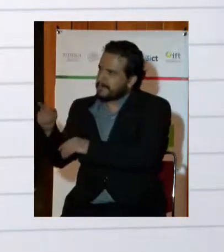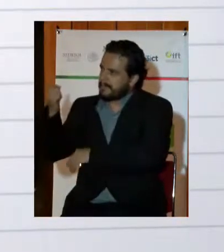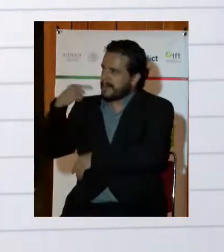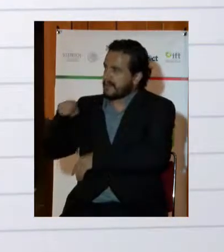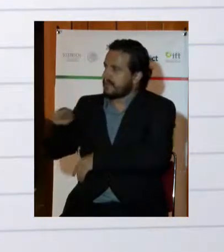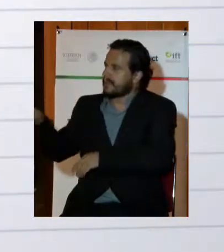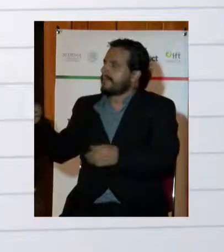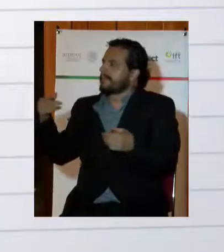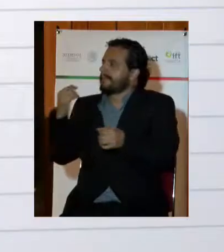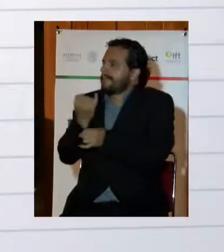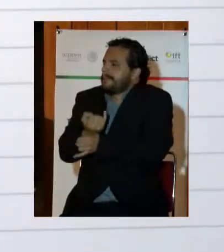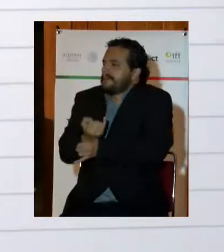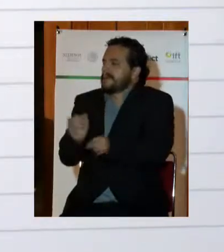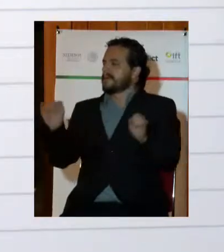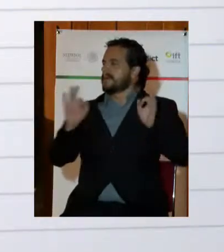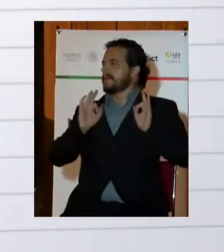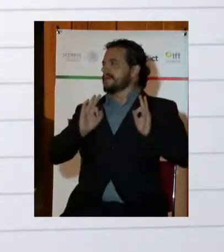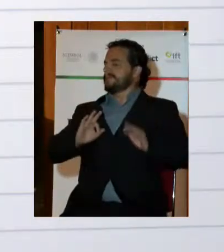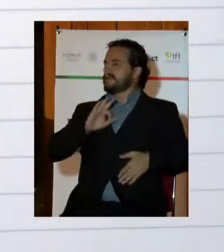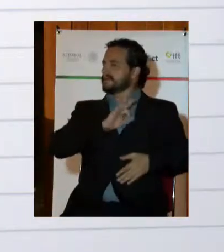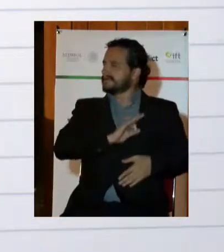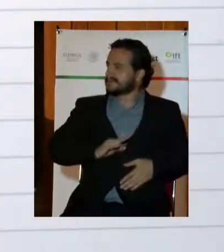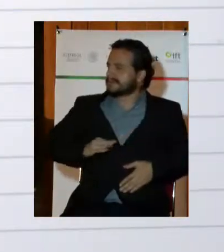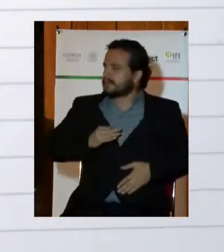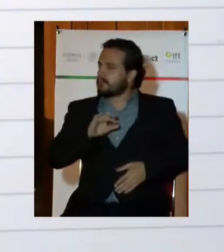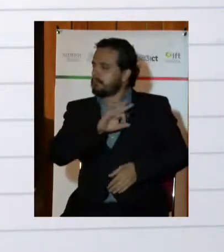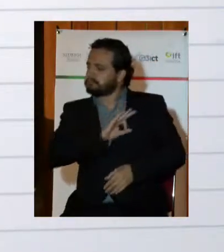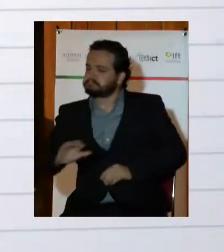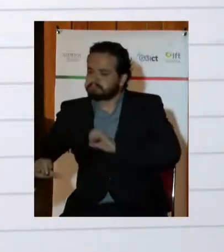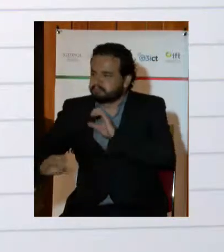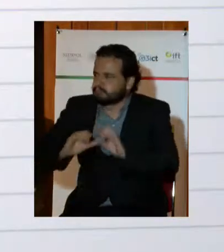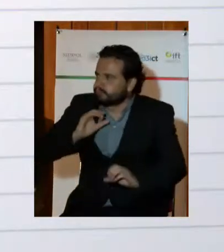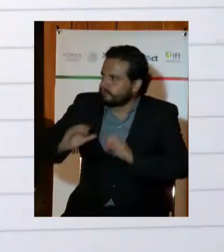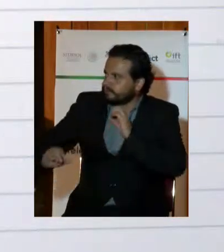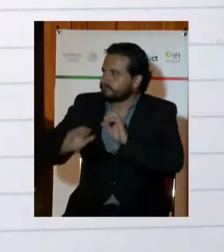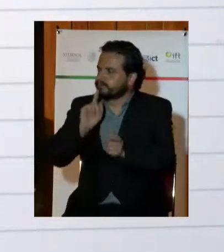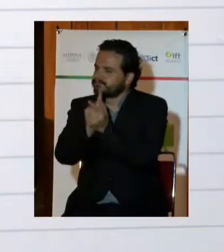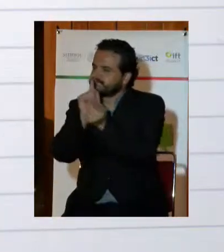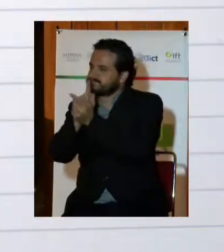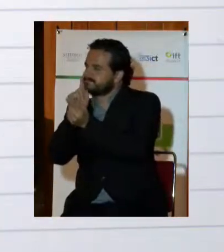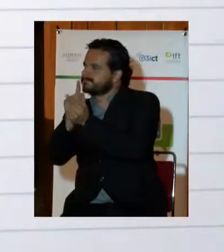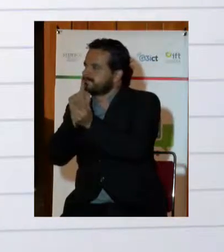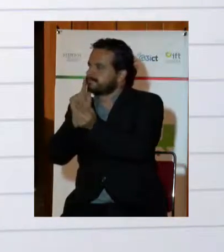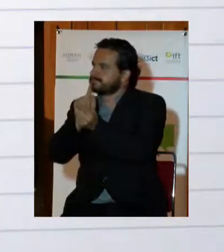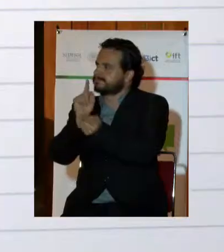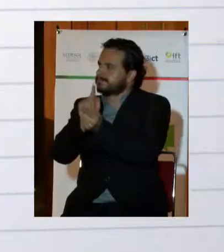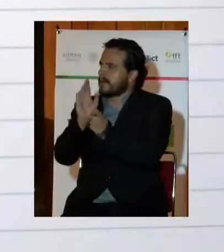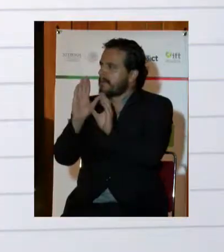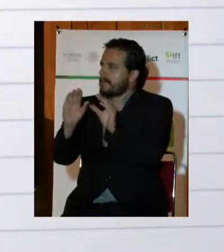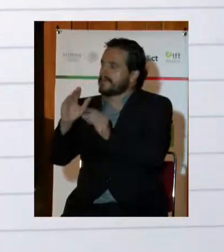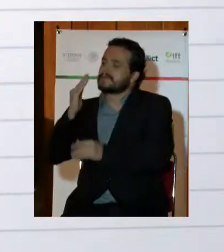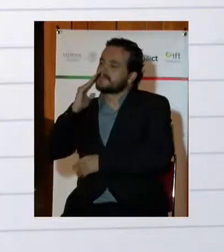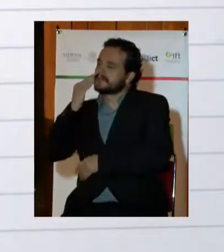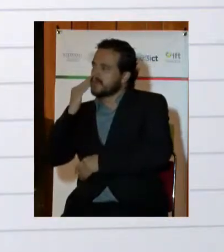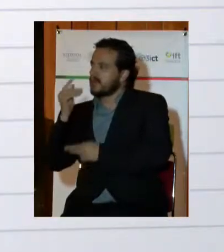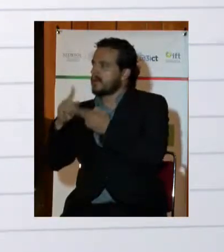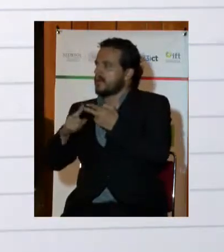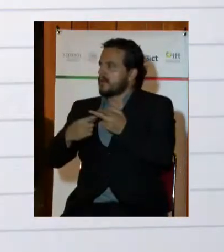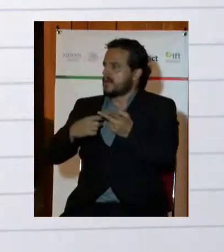Facebook. Bueno, pues yo a través de Facebook puedo ver, me incluyo en la sociedad y me puedo comunicar y puedo ver qué pasa con mi familia, ¿no? El resultado